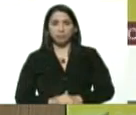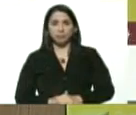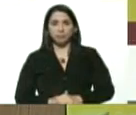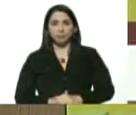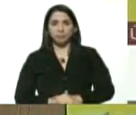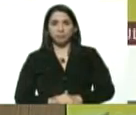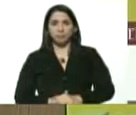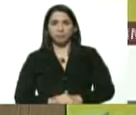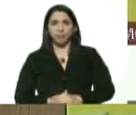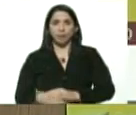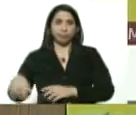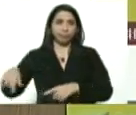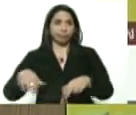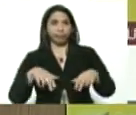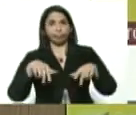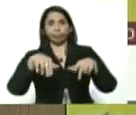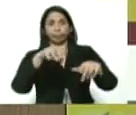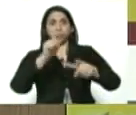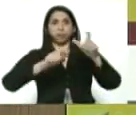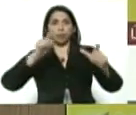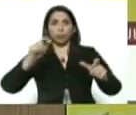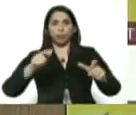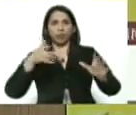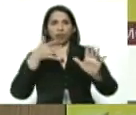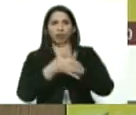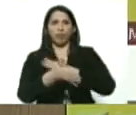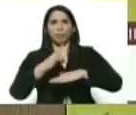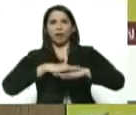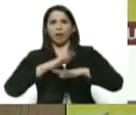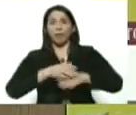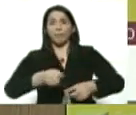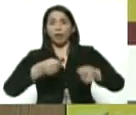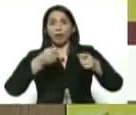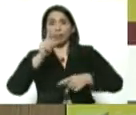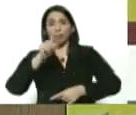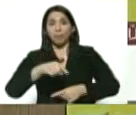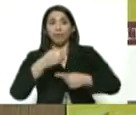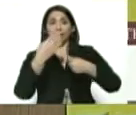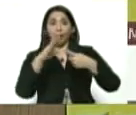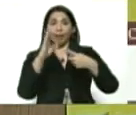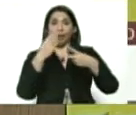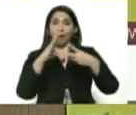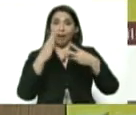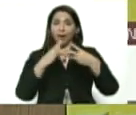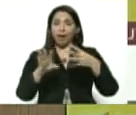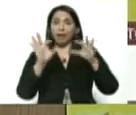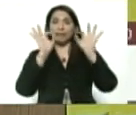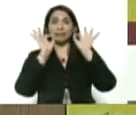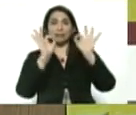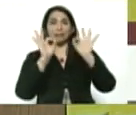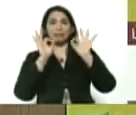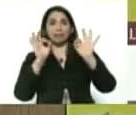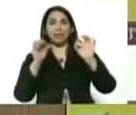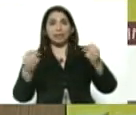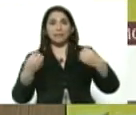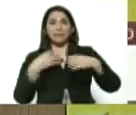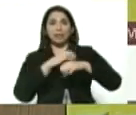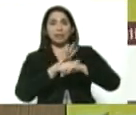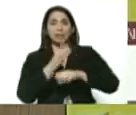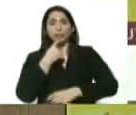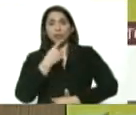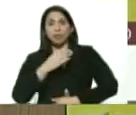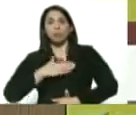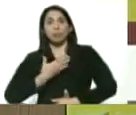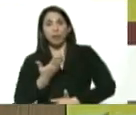tránsito de personas como el caso de este mercado y porque las características especiales de este virus se llama que pueda